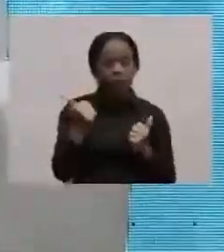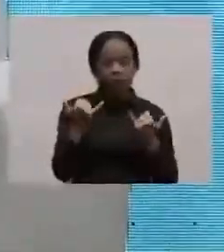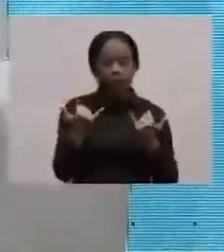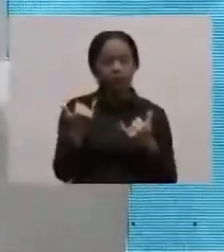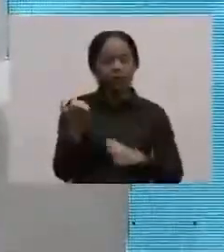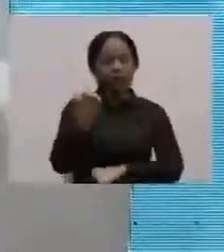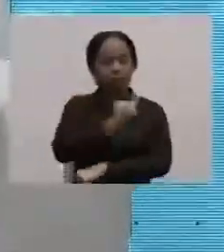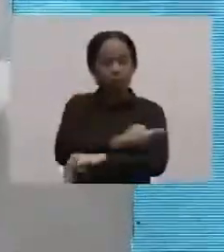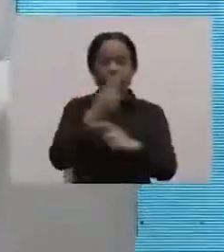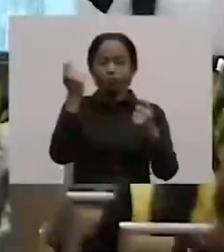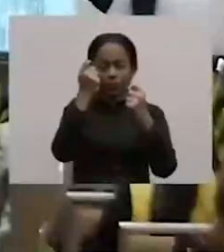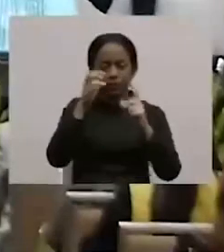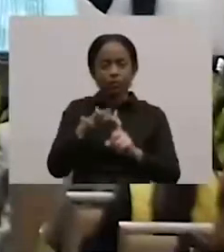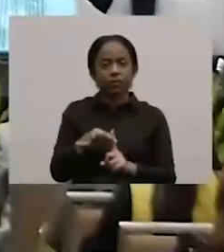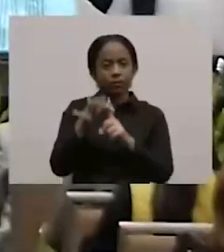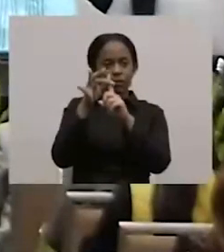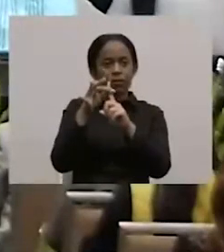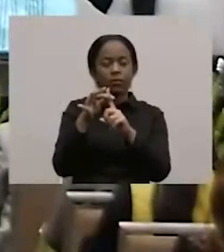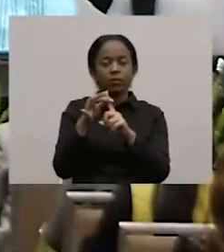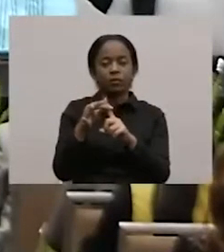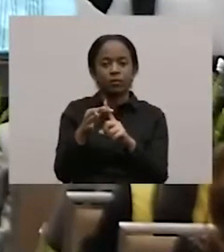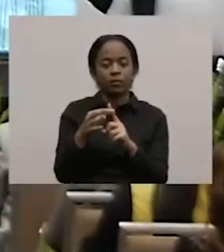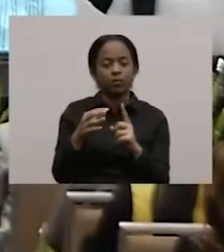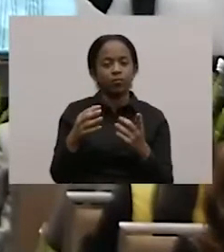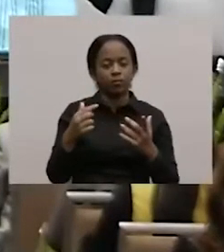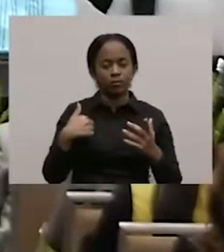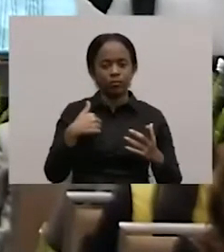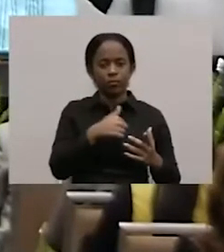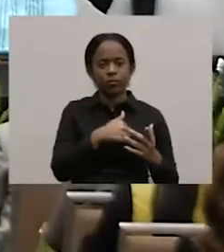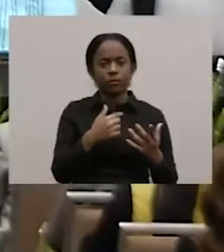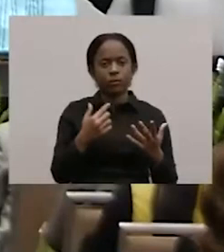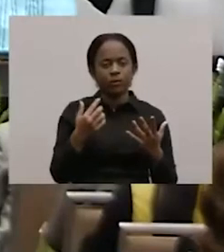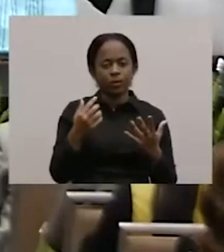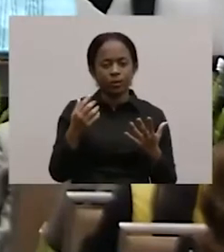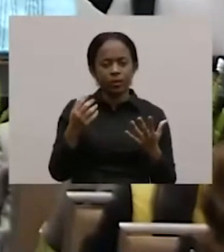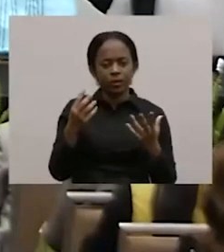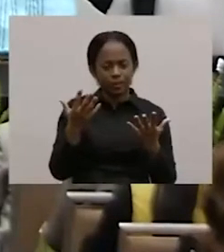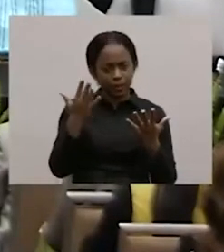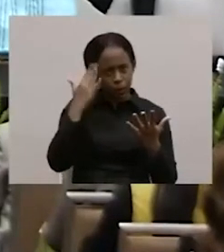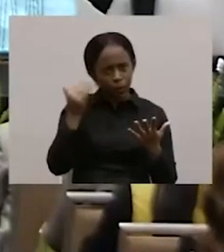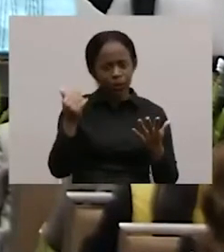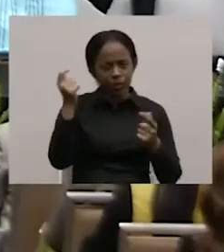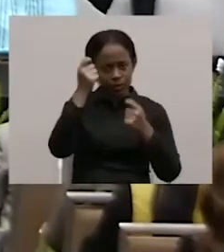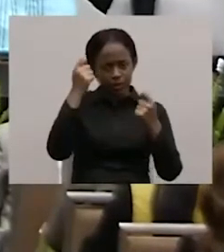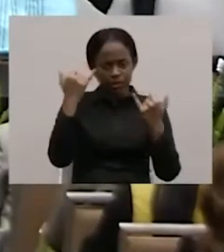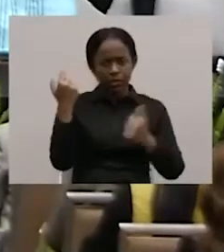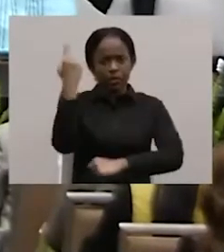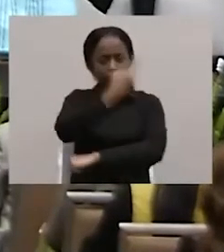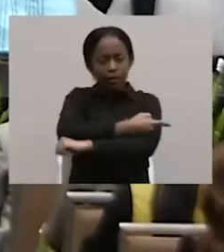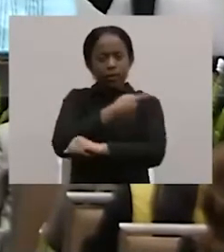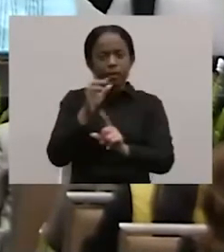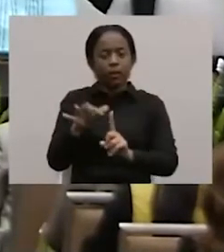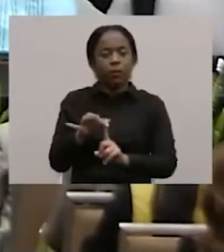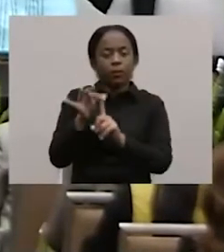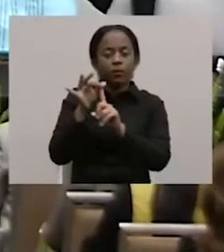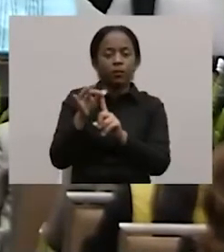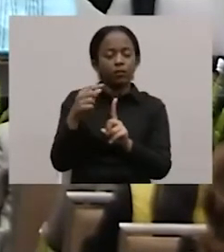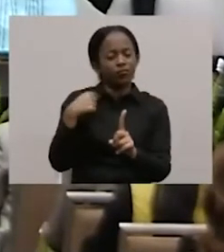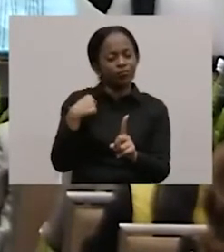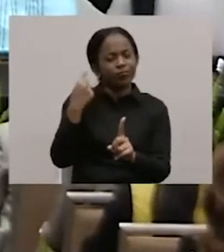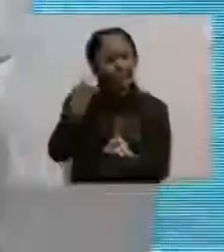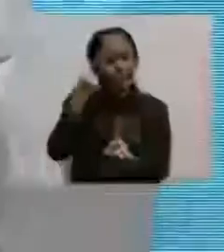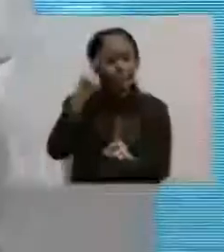esta celebración que decimos, buscando los motivos para celebrar, es que se realiza esta actividad. Creo